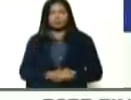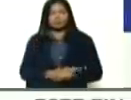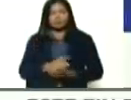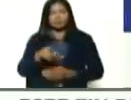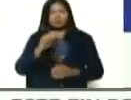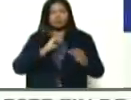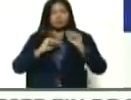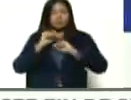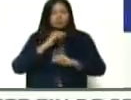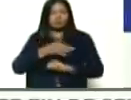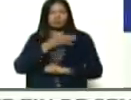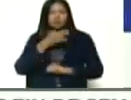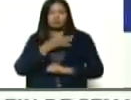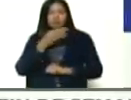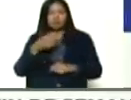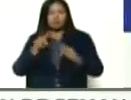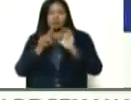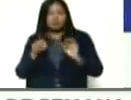movimientos sociales